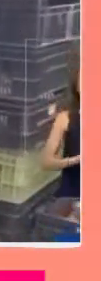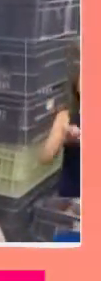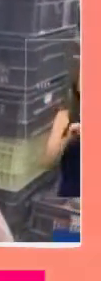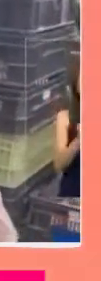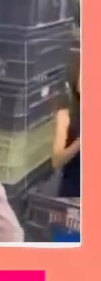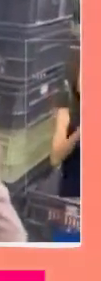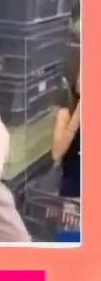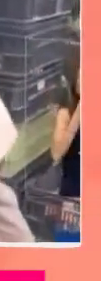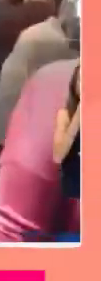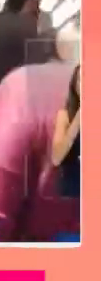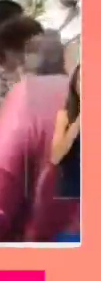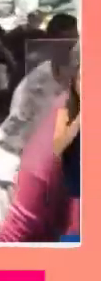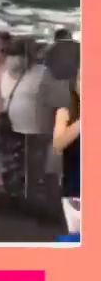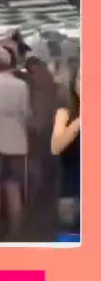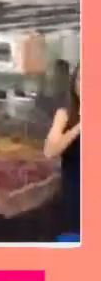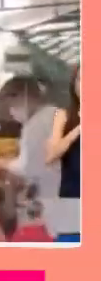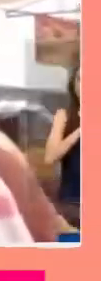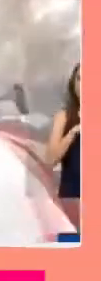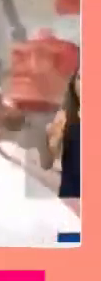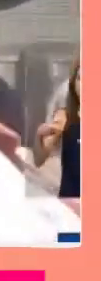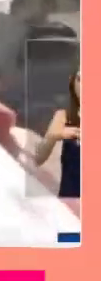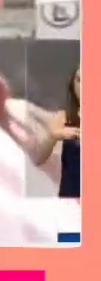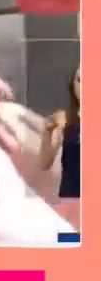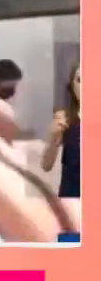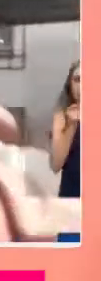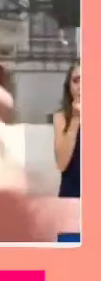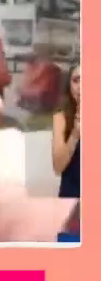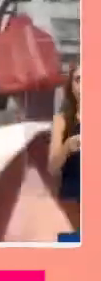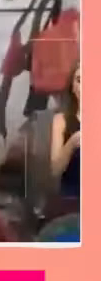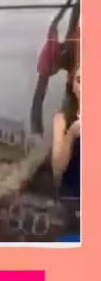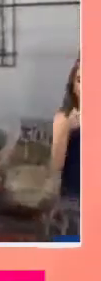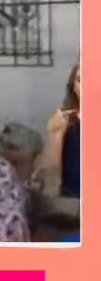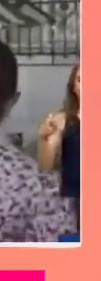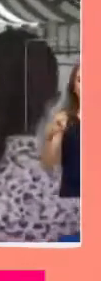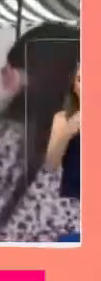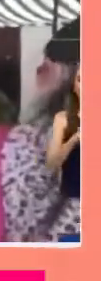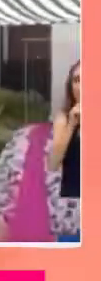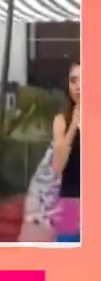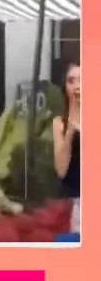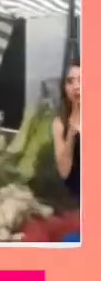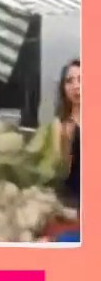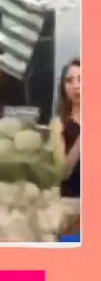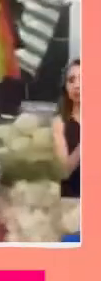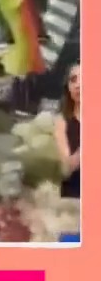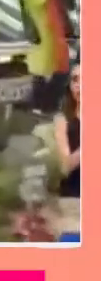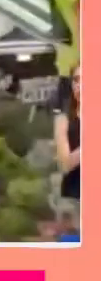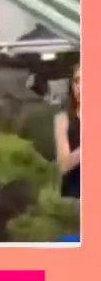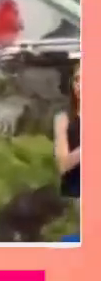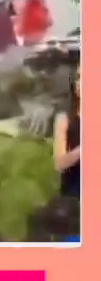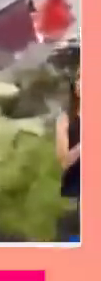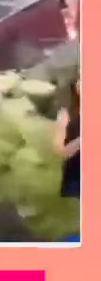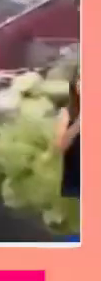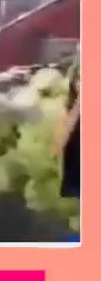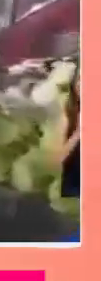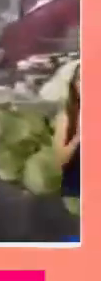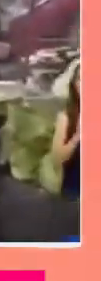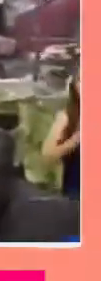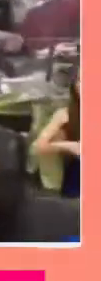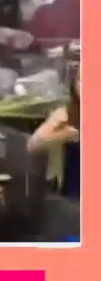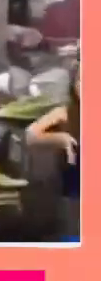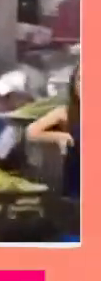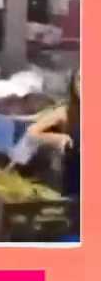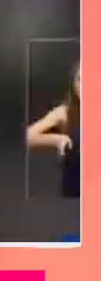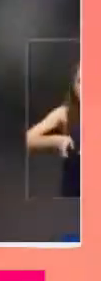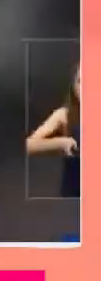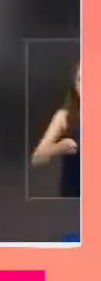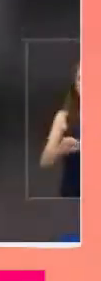Salud Pública, con las policías que al parecer reaccionan, pero cuando esto ya está desbordado? ¿Y qué es lo que se puede y no se puede vender,